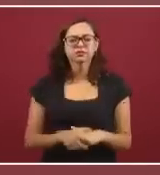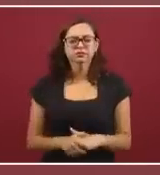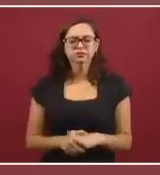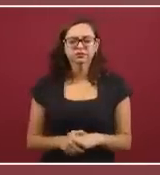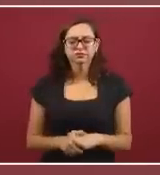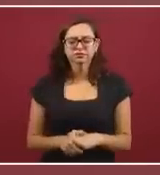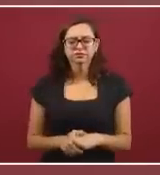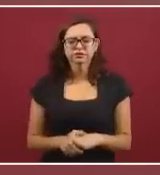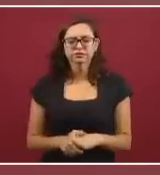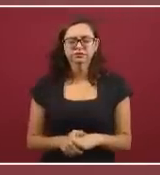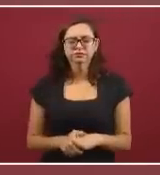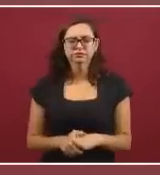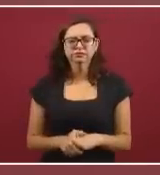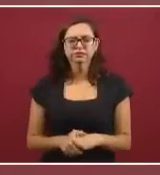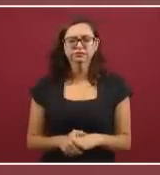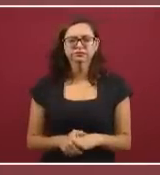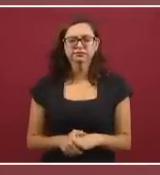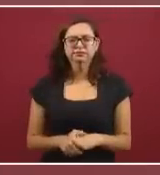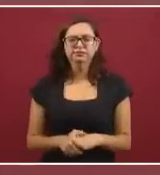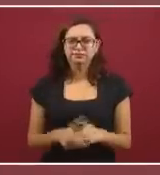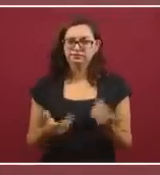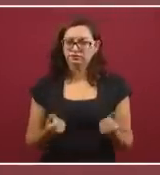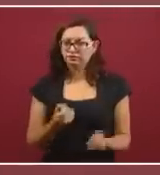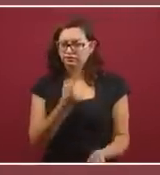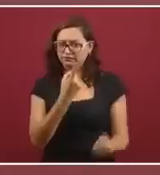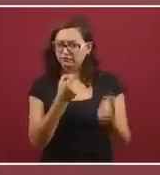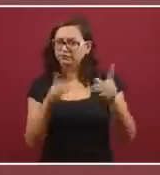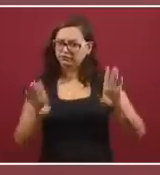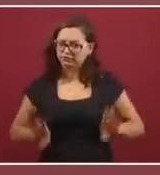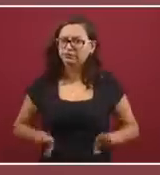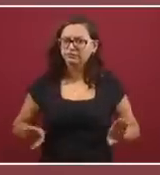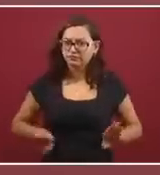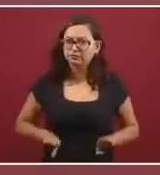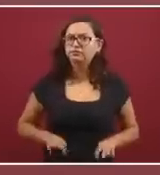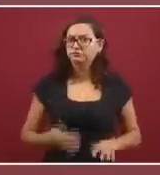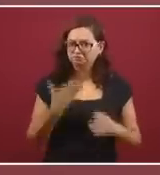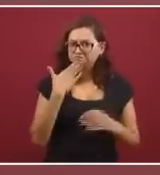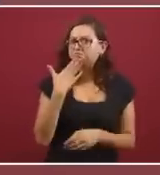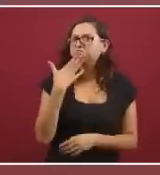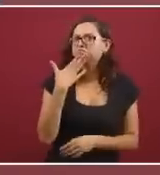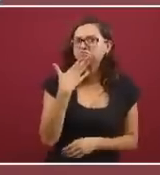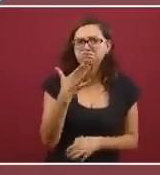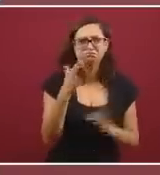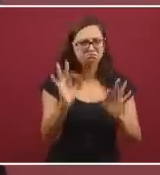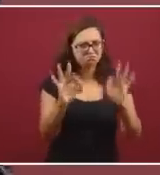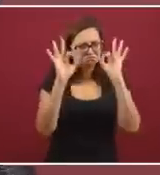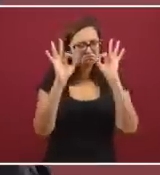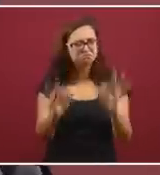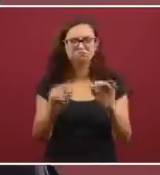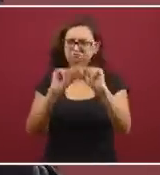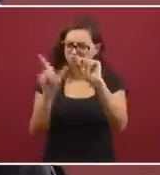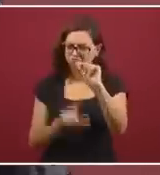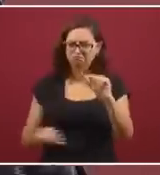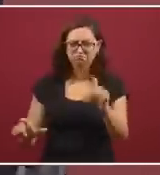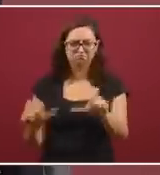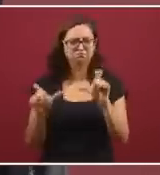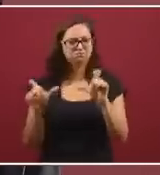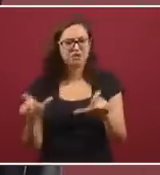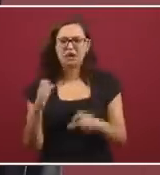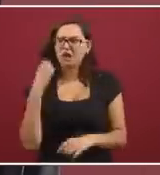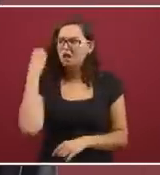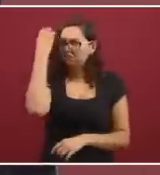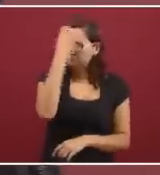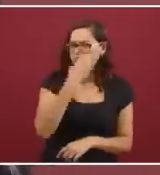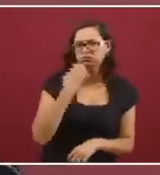si son aptos para la guardia nacional que están pasando el examen